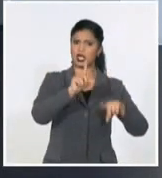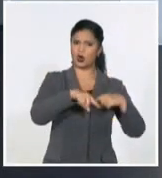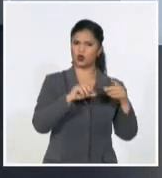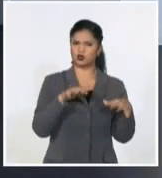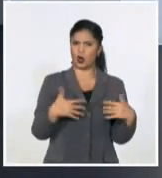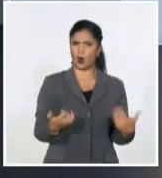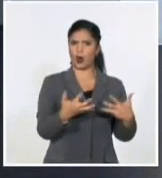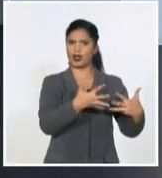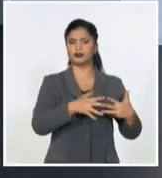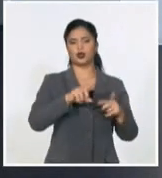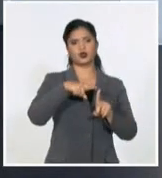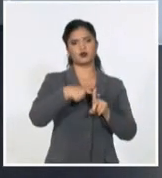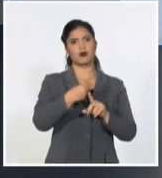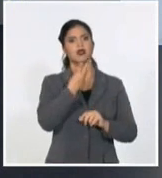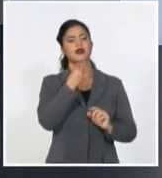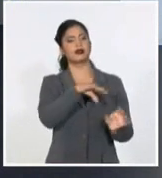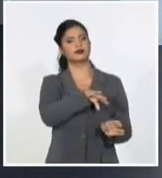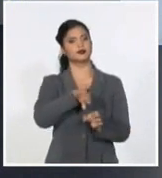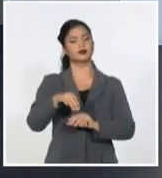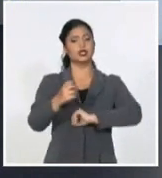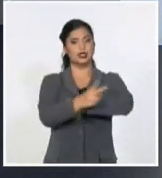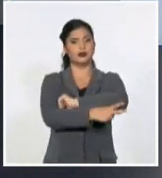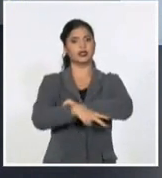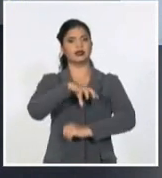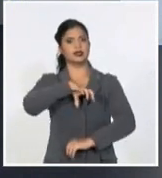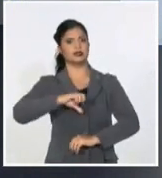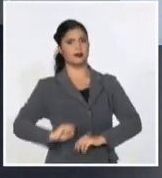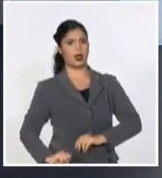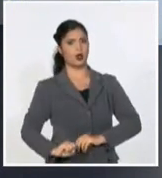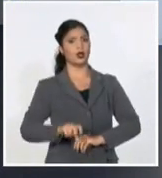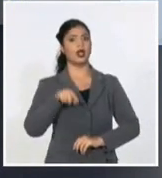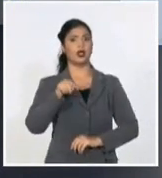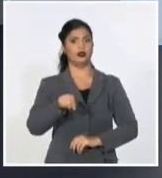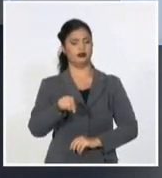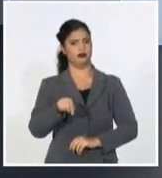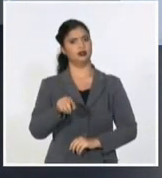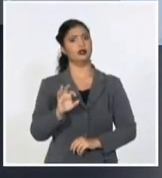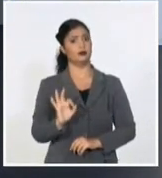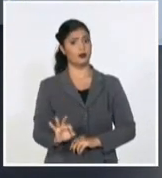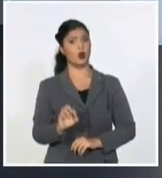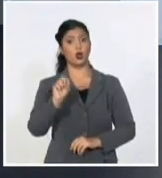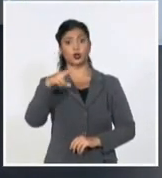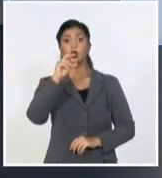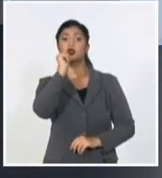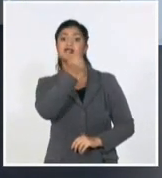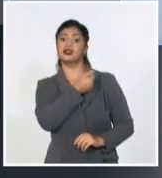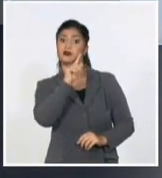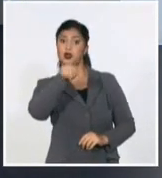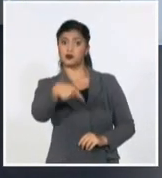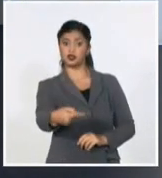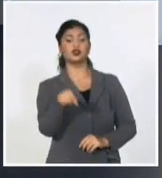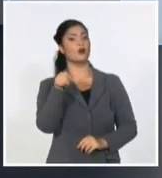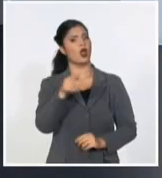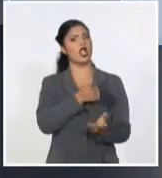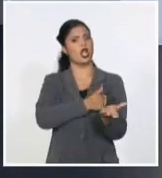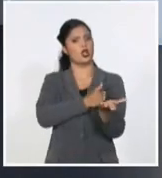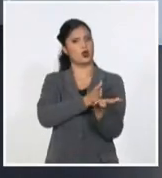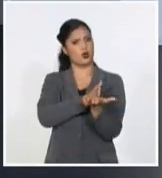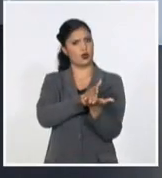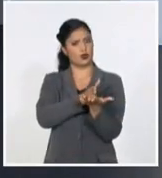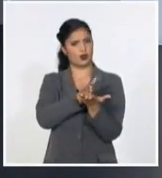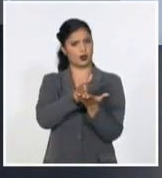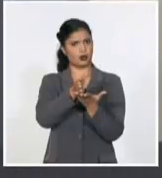El presidente de El Salvador, Nayib Bukele, dejará su cargo el 1 de diciembre próximo en aras de postularse a la reelección, así lo informaron hoy